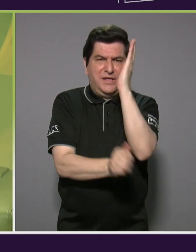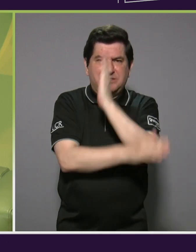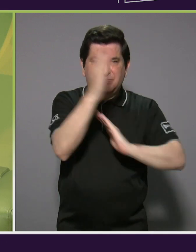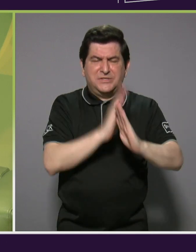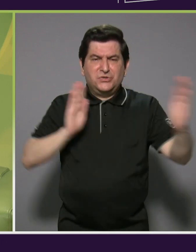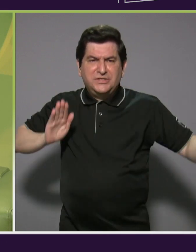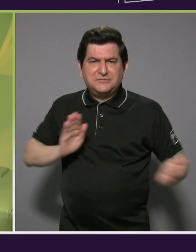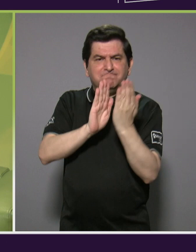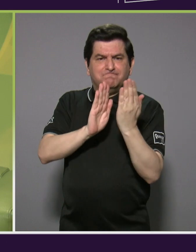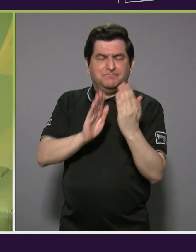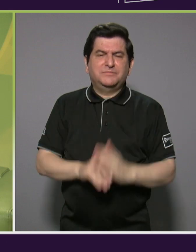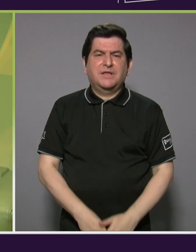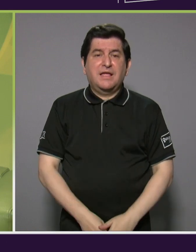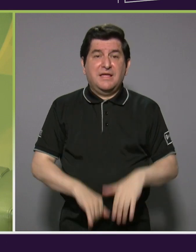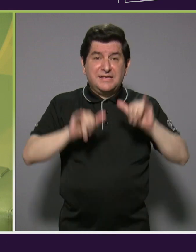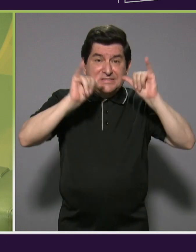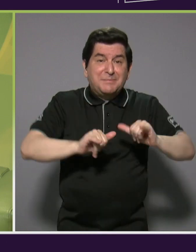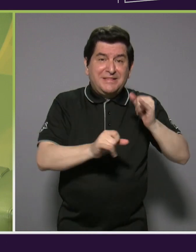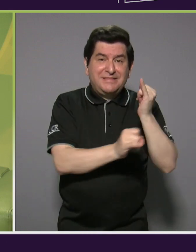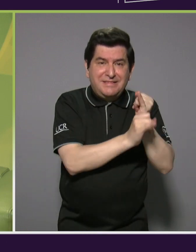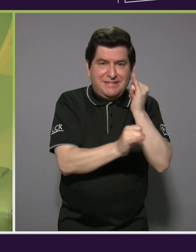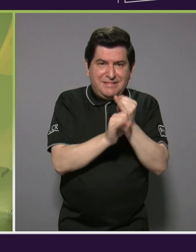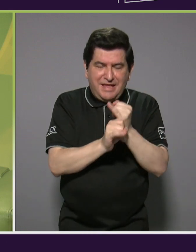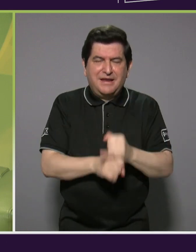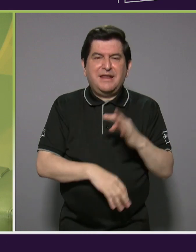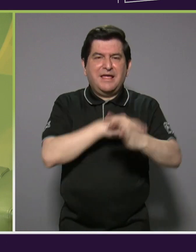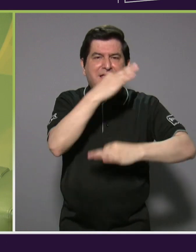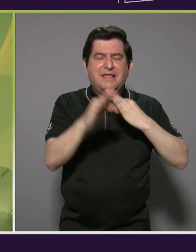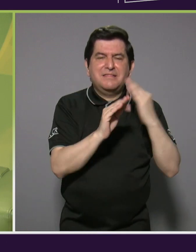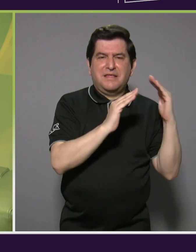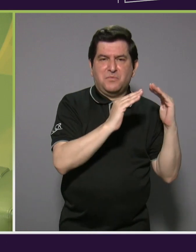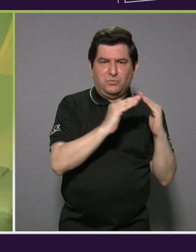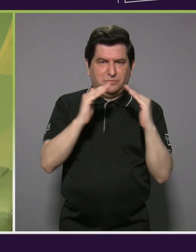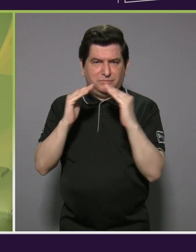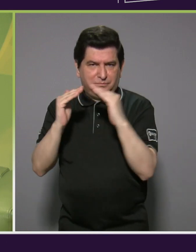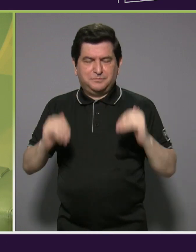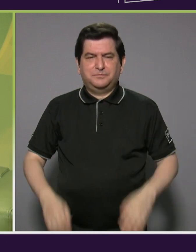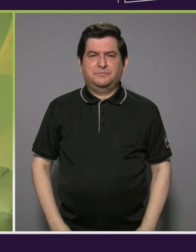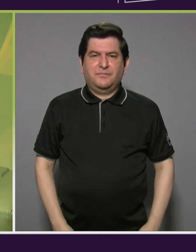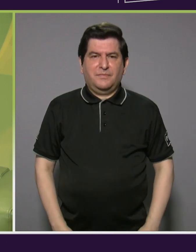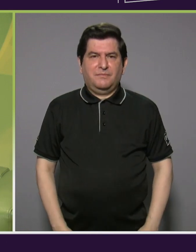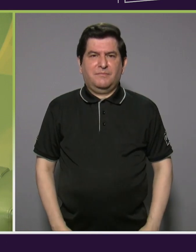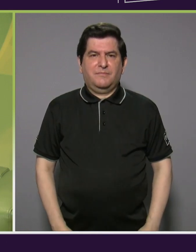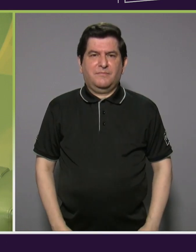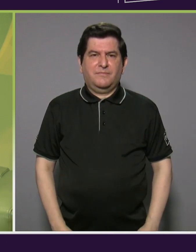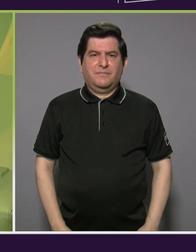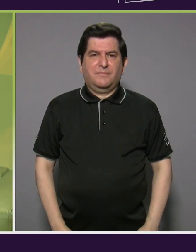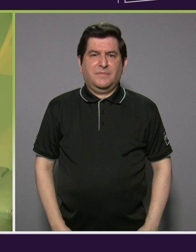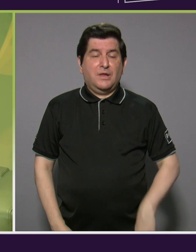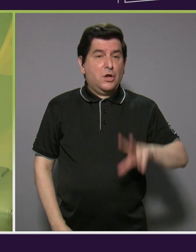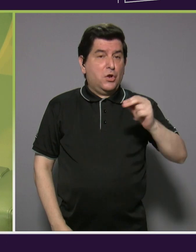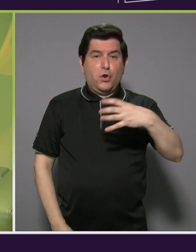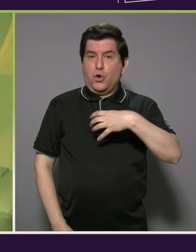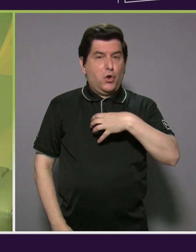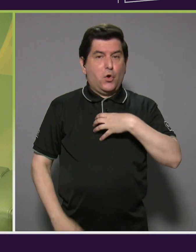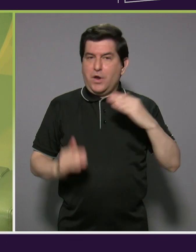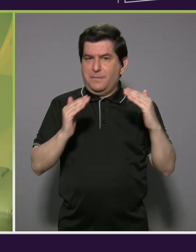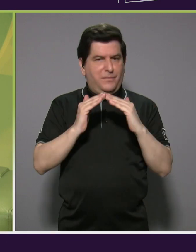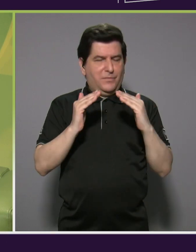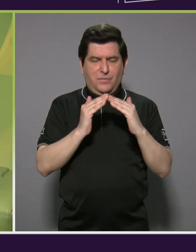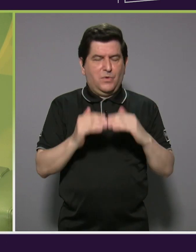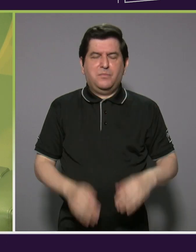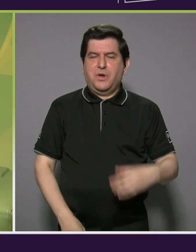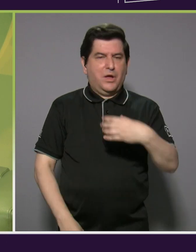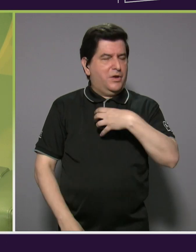discapacidad institucionalizadas, ¿verdad? Que viven en alguna modalidad de residencia que no es su propia casa, ¿verdad? O con su